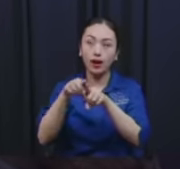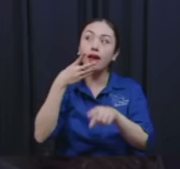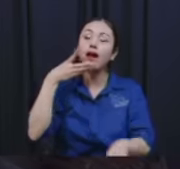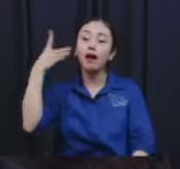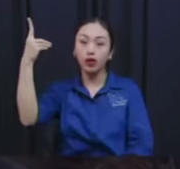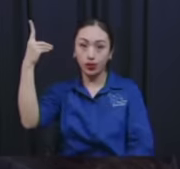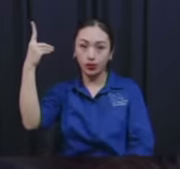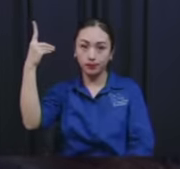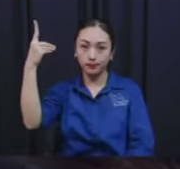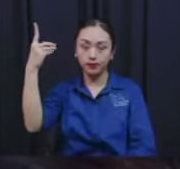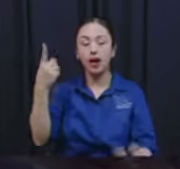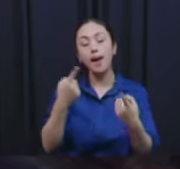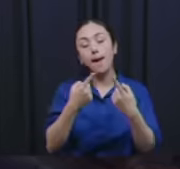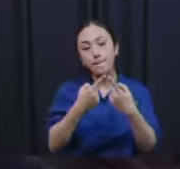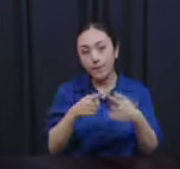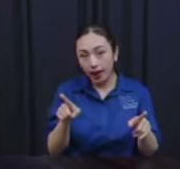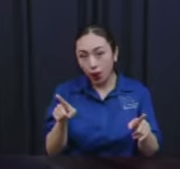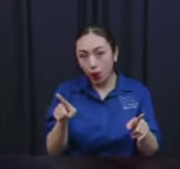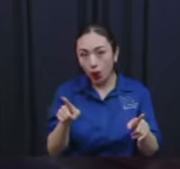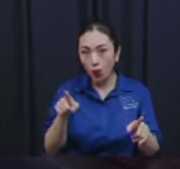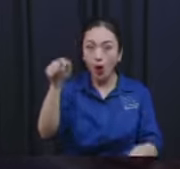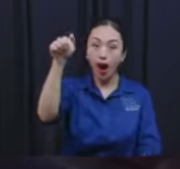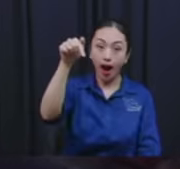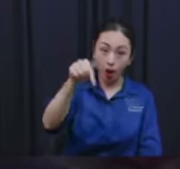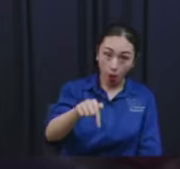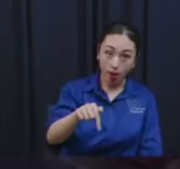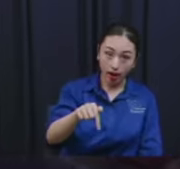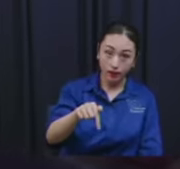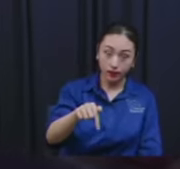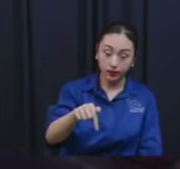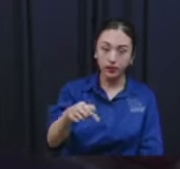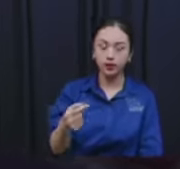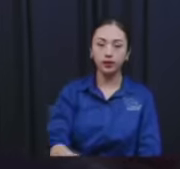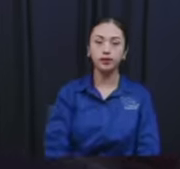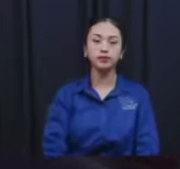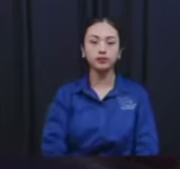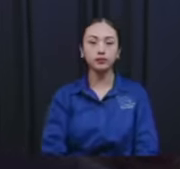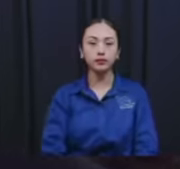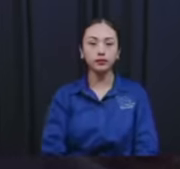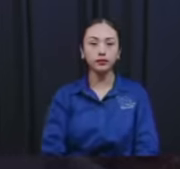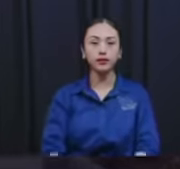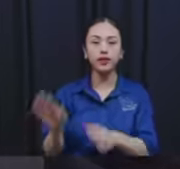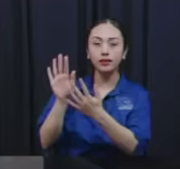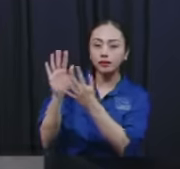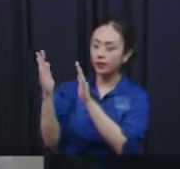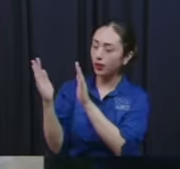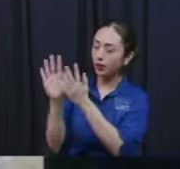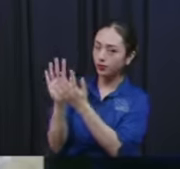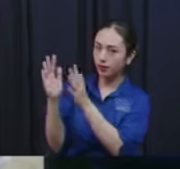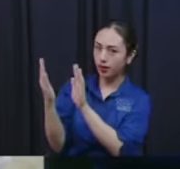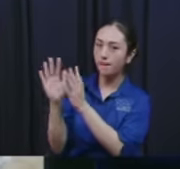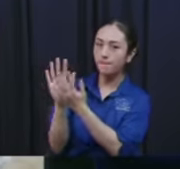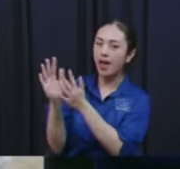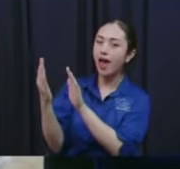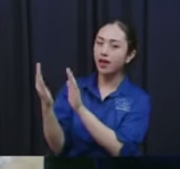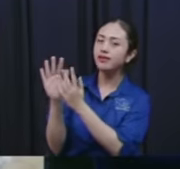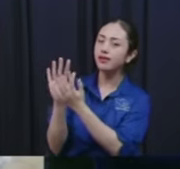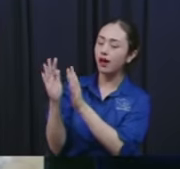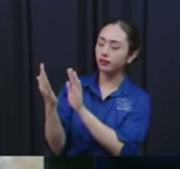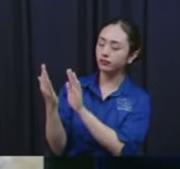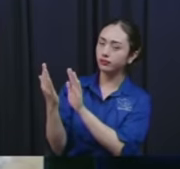imagen pero ahora falta la semejanza eso es lo que hemos estado